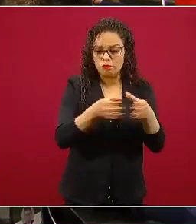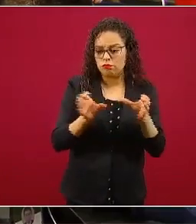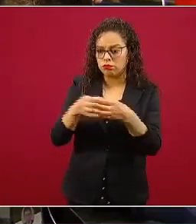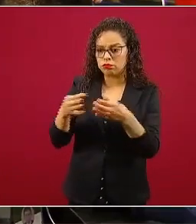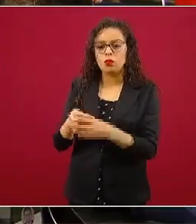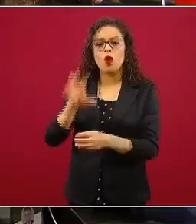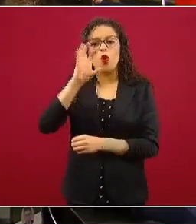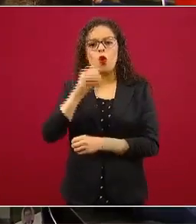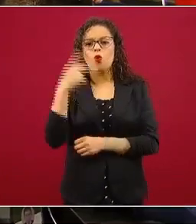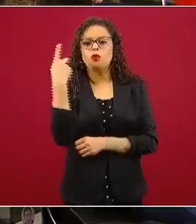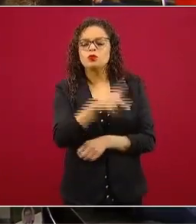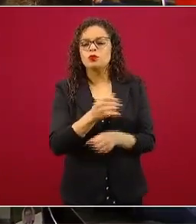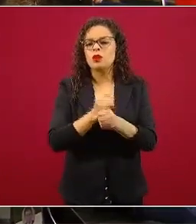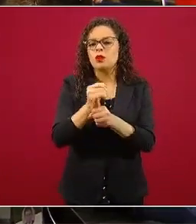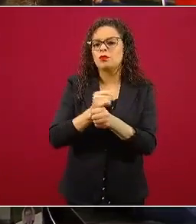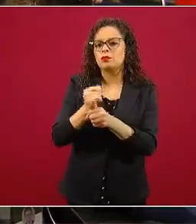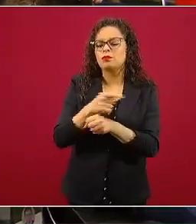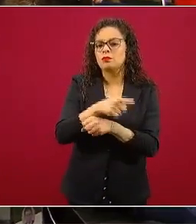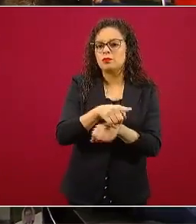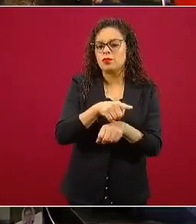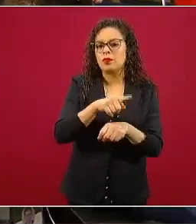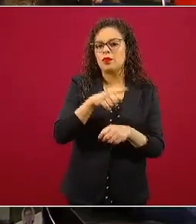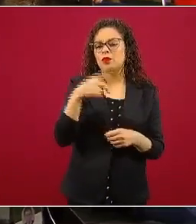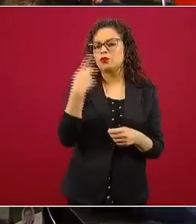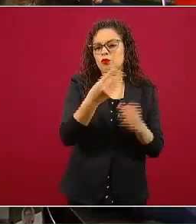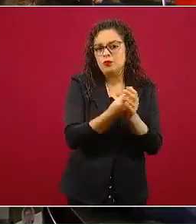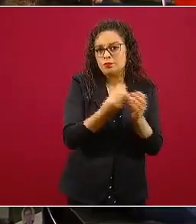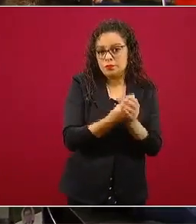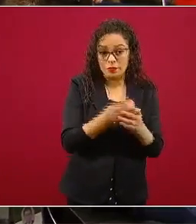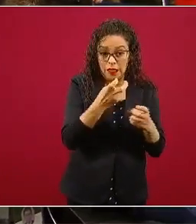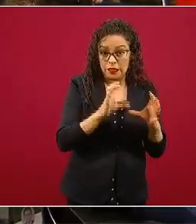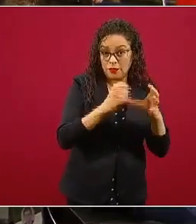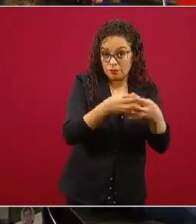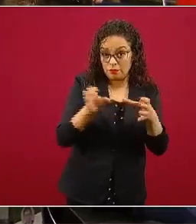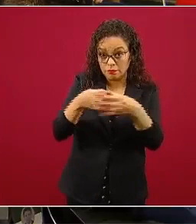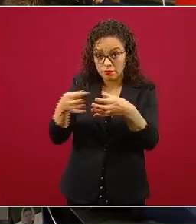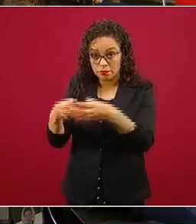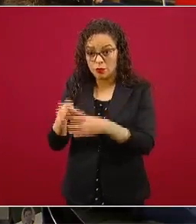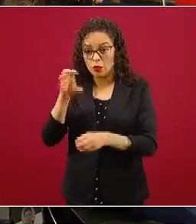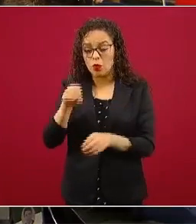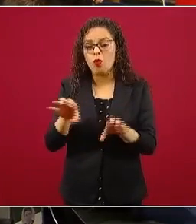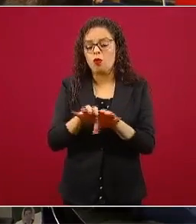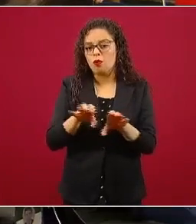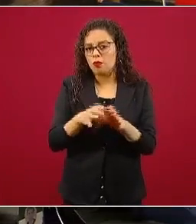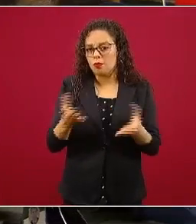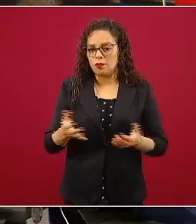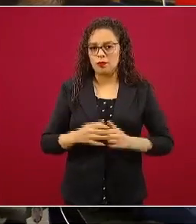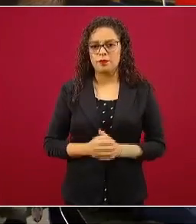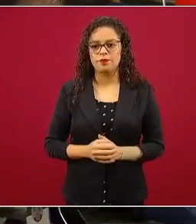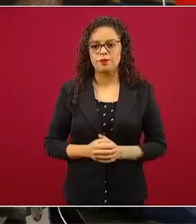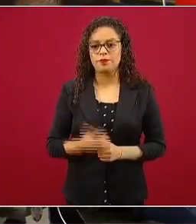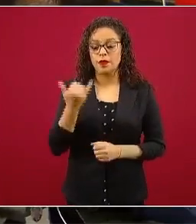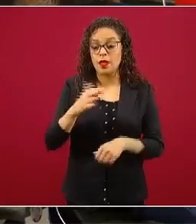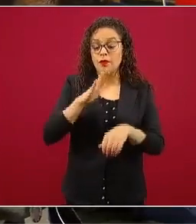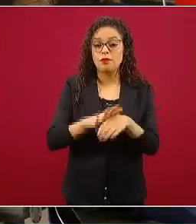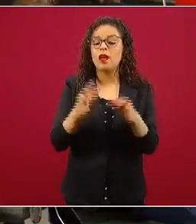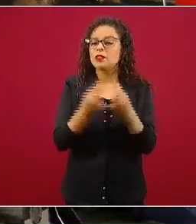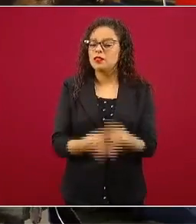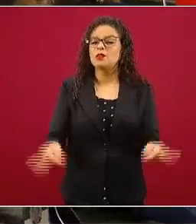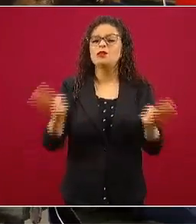investigación? ¿Cuántos especialistas están participando? No sé si le están dando ese dato. Y sobre todo, y más importante,